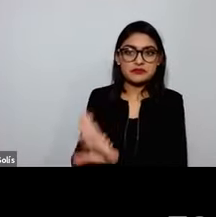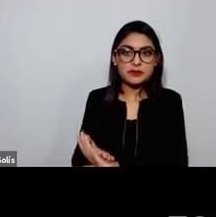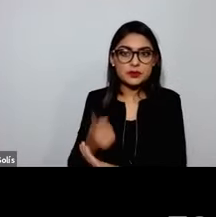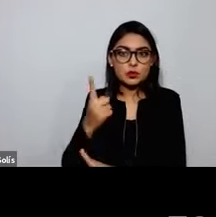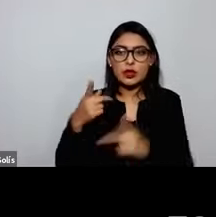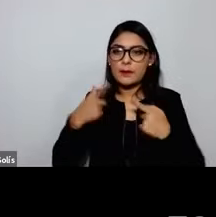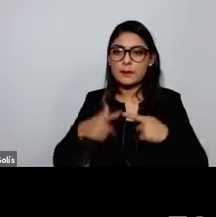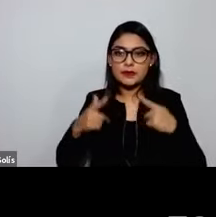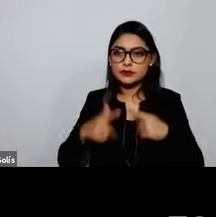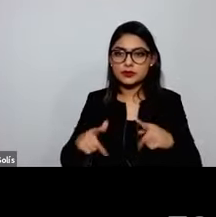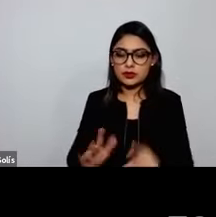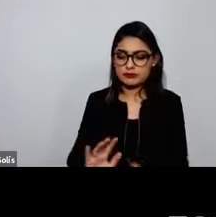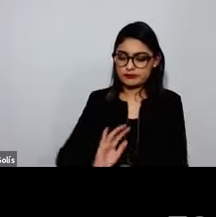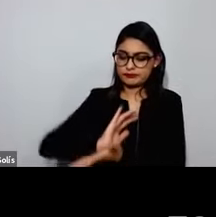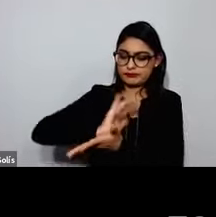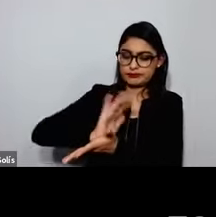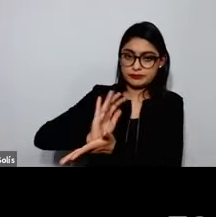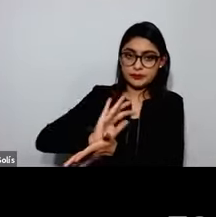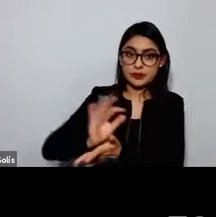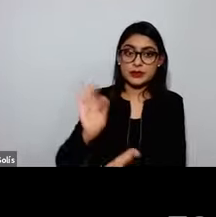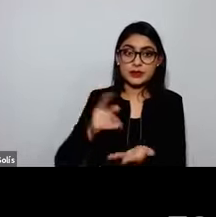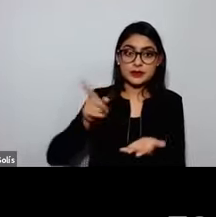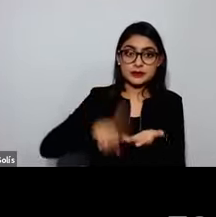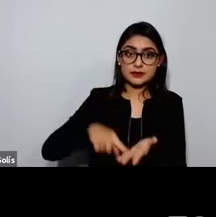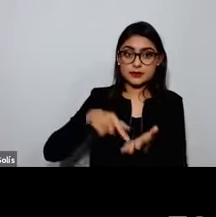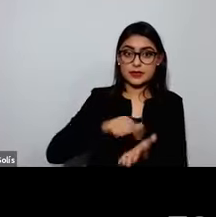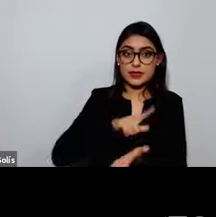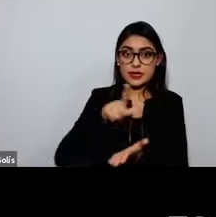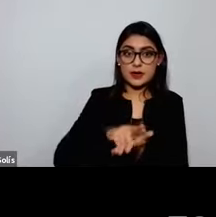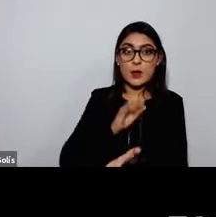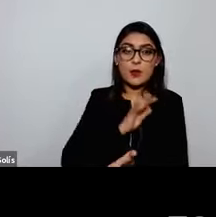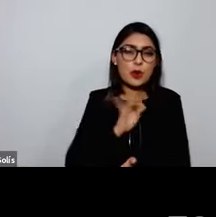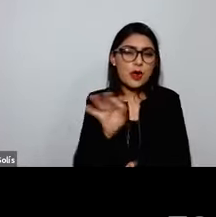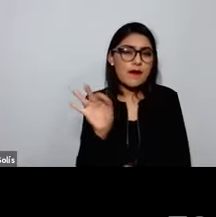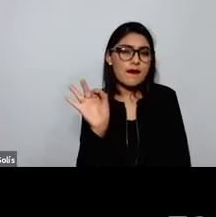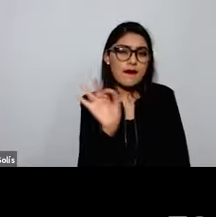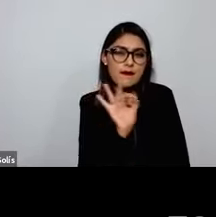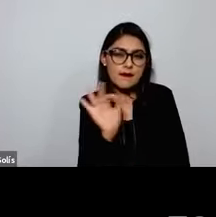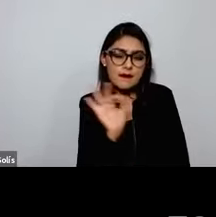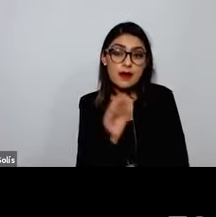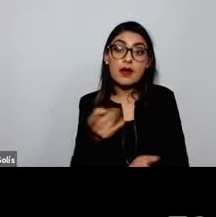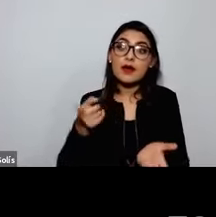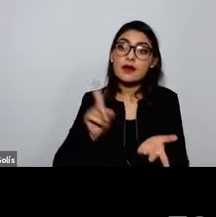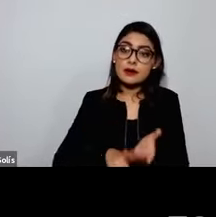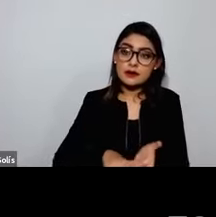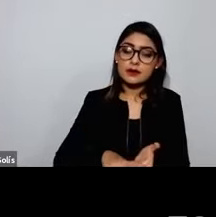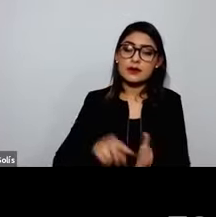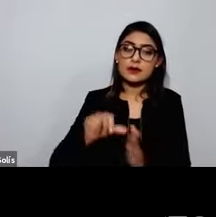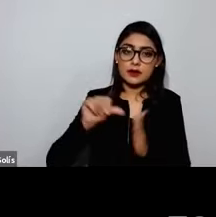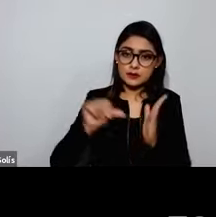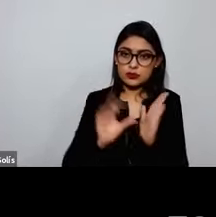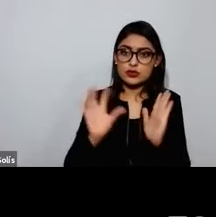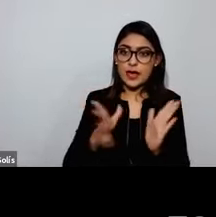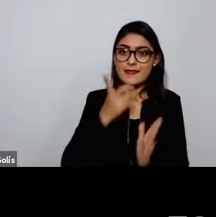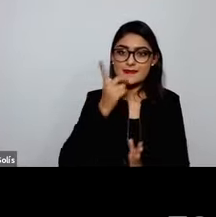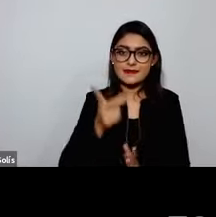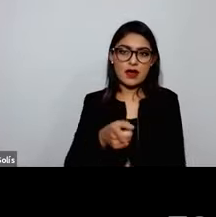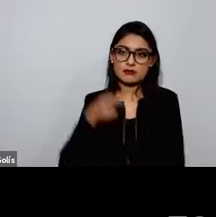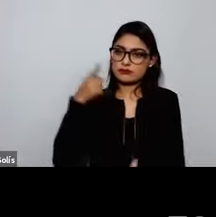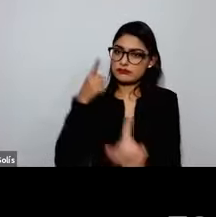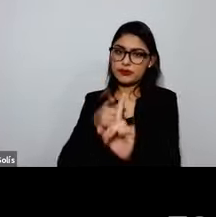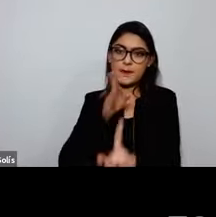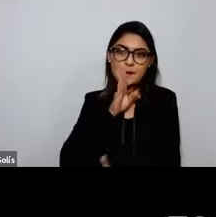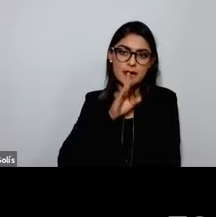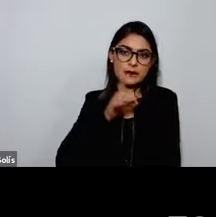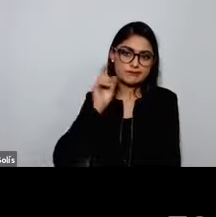ley como tal tiene alguna categoría sospechosa, como es el caso de este amparo, que el artículo ya daba una preferencia hacia la